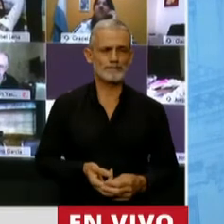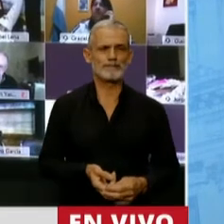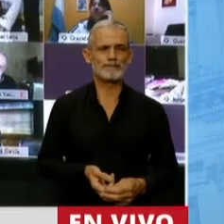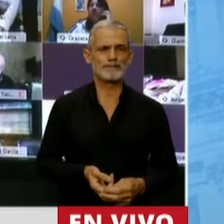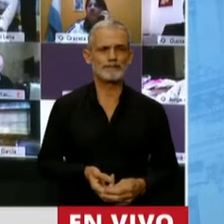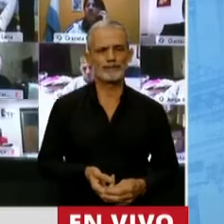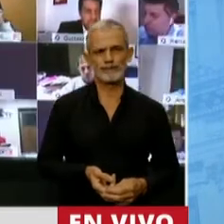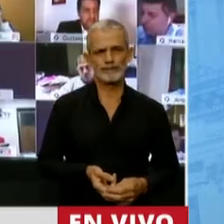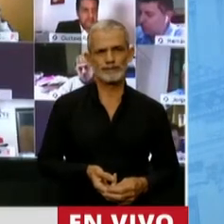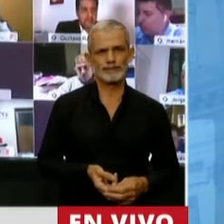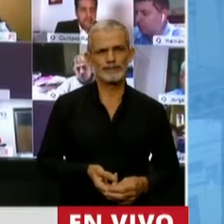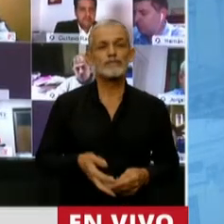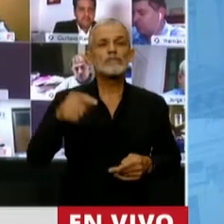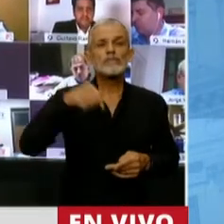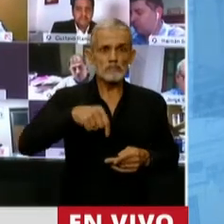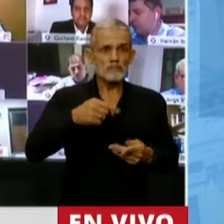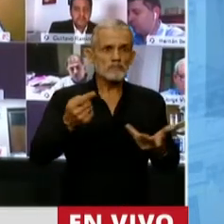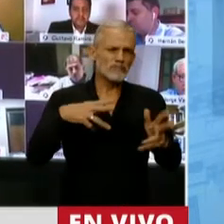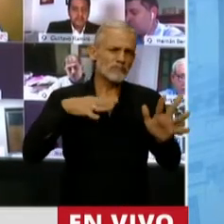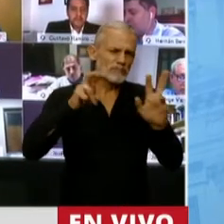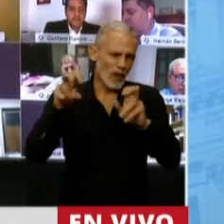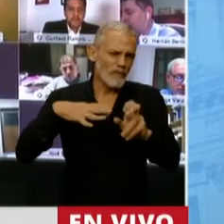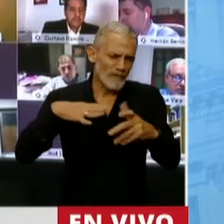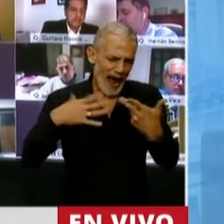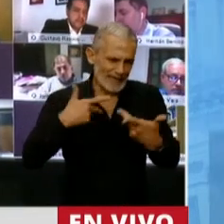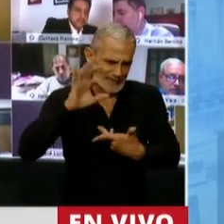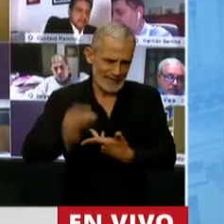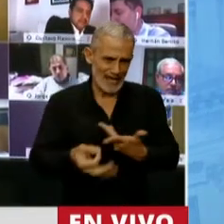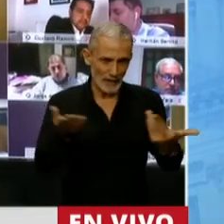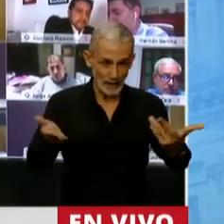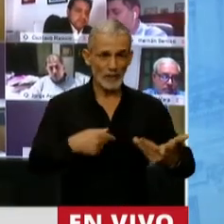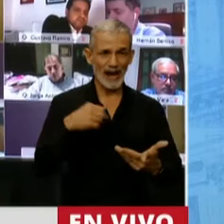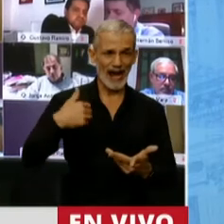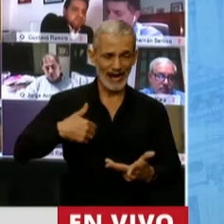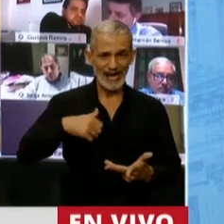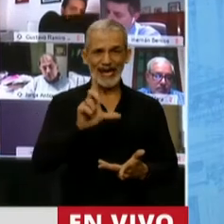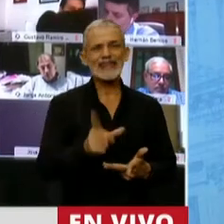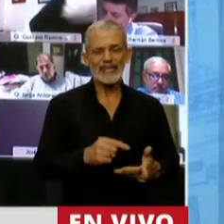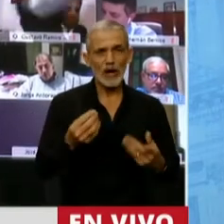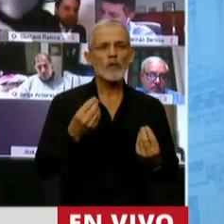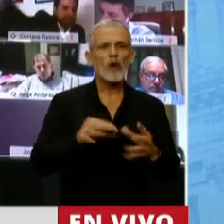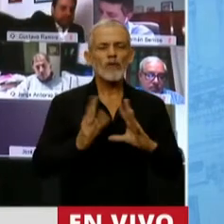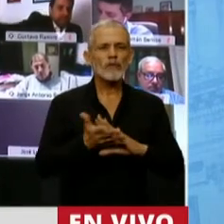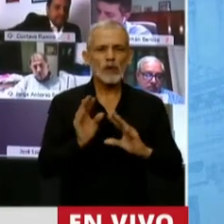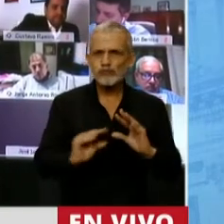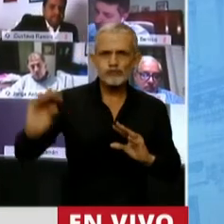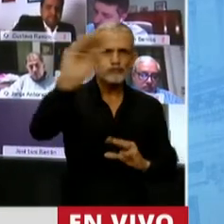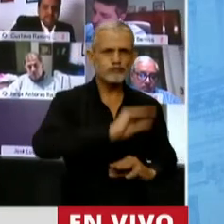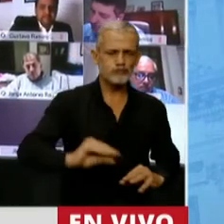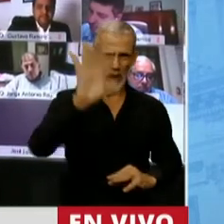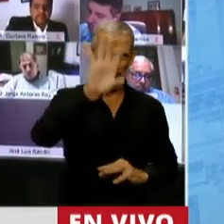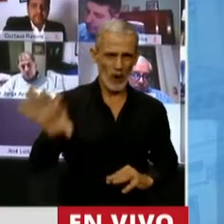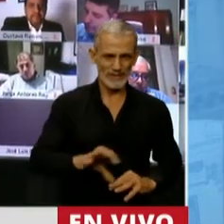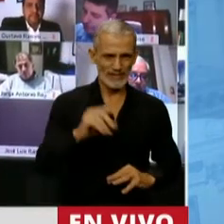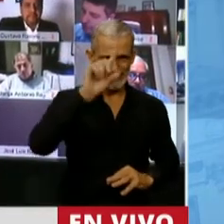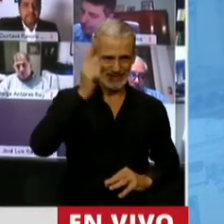distinta. Claro que quedan temas pendientes, y no es menor para nuestro país y su historia la distribución federal de los recursos,